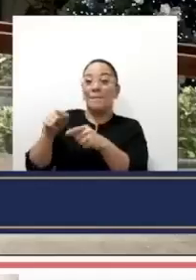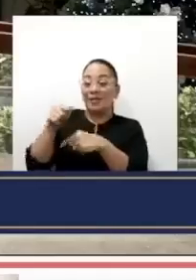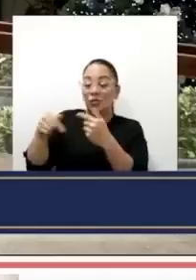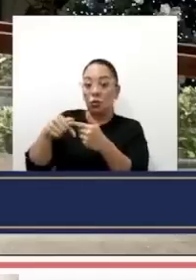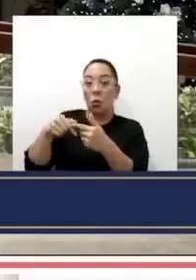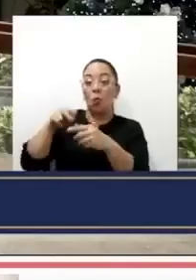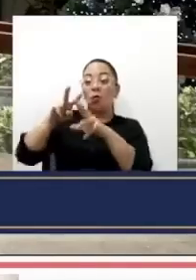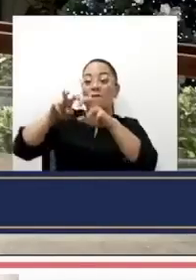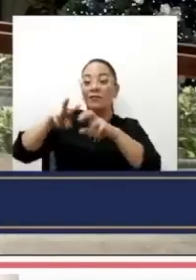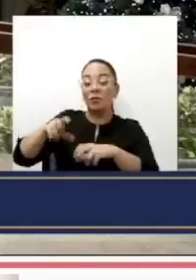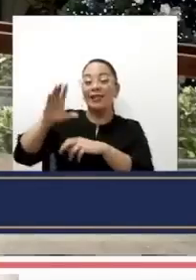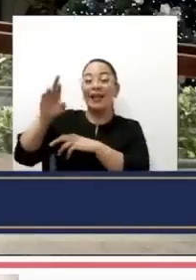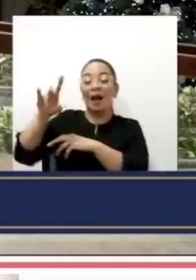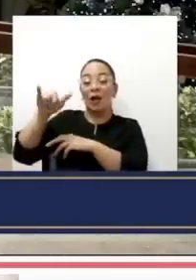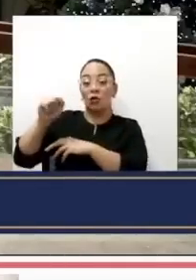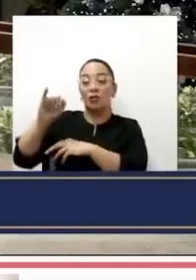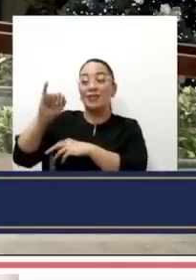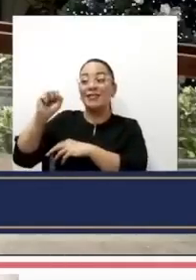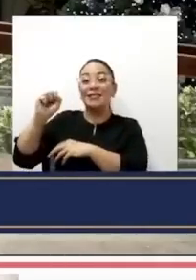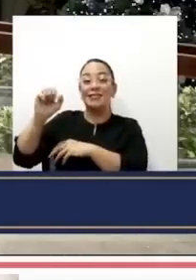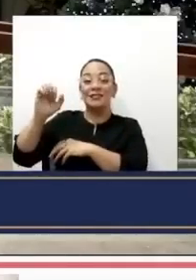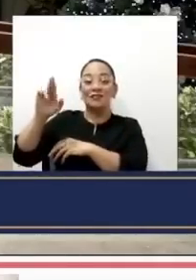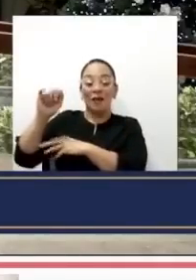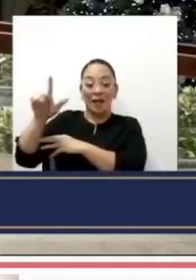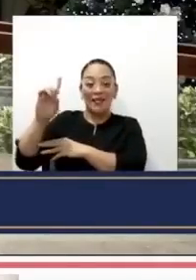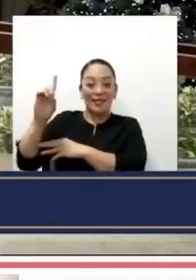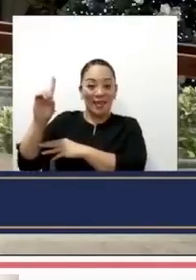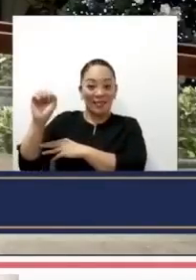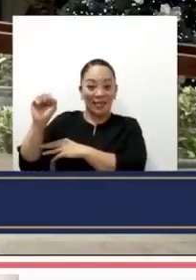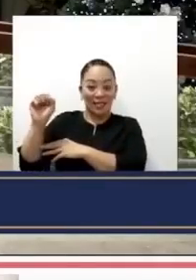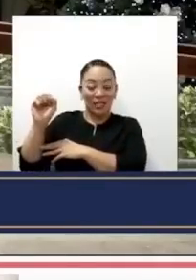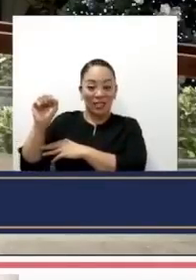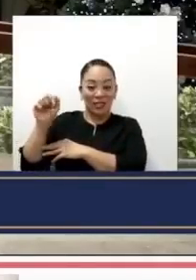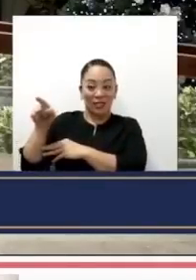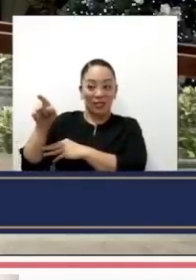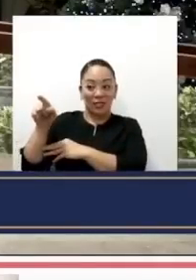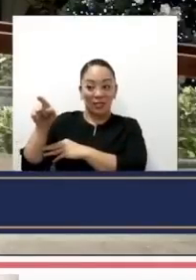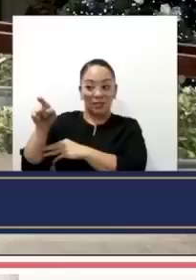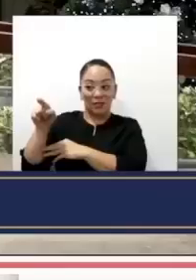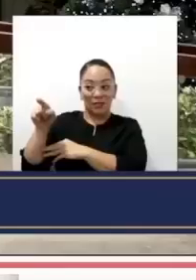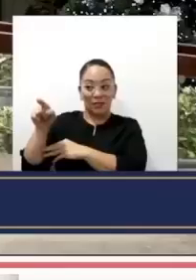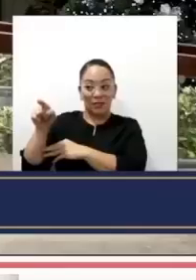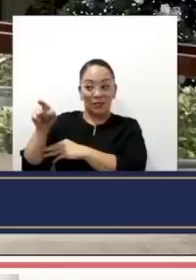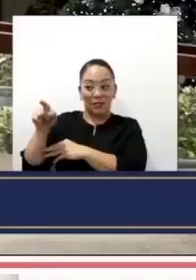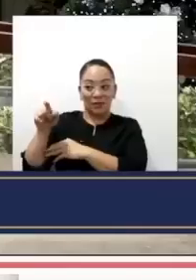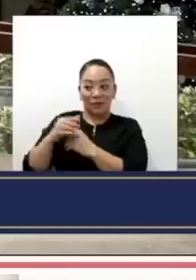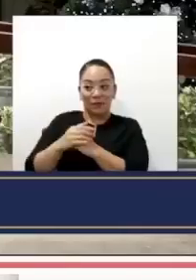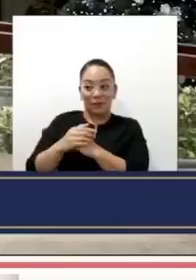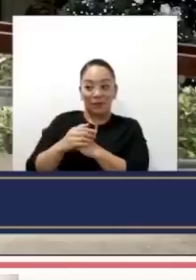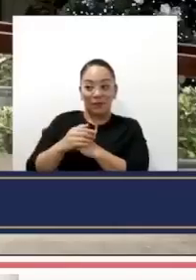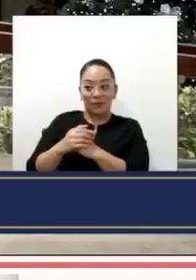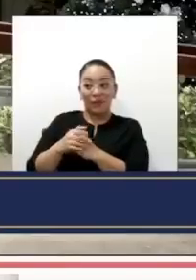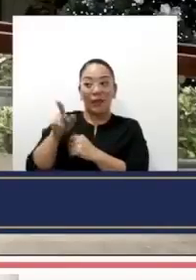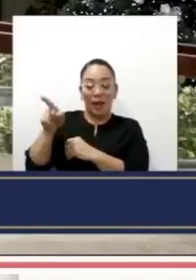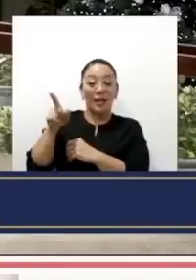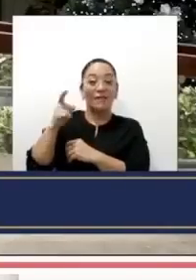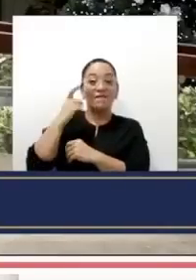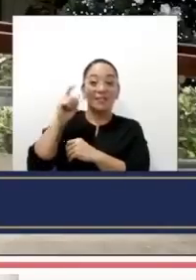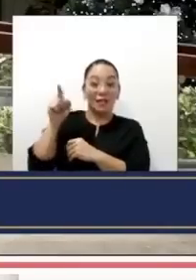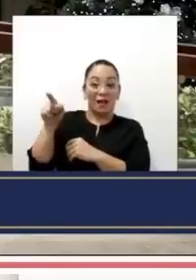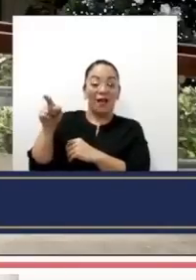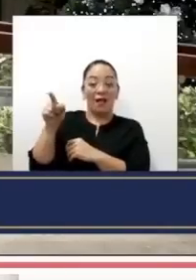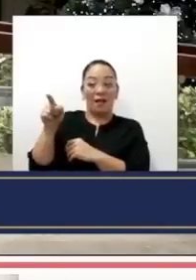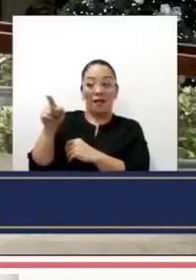Carlos Israel Díaz Sánchez. Salvo el que él es el amenazado. Perínclito fiscal general de la República. Salvo el que él